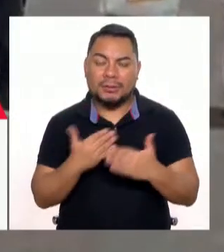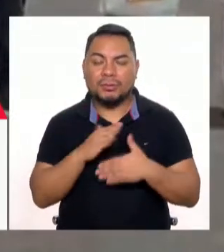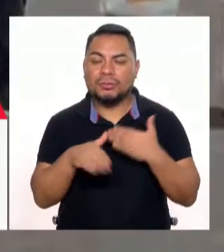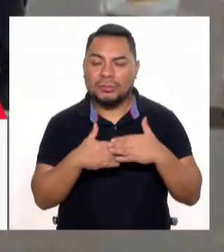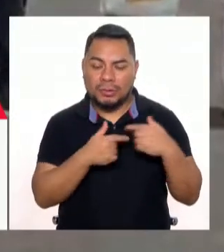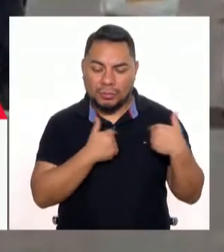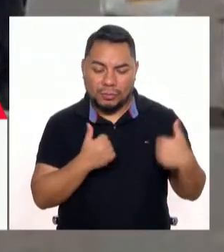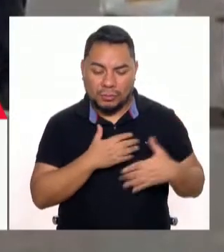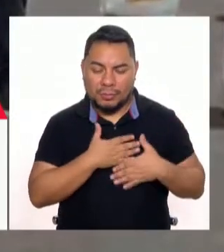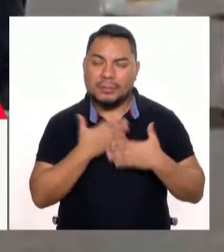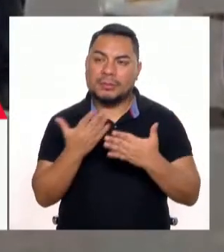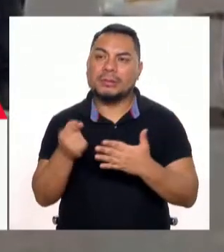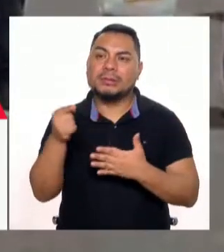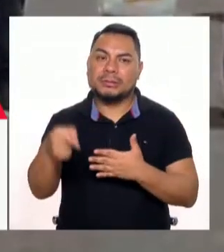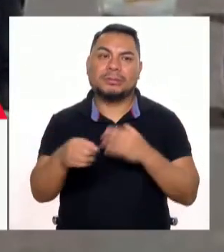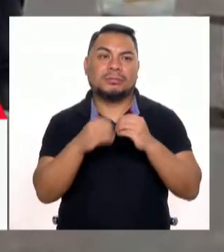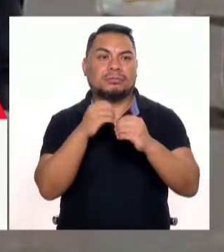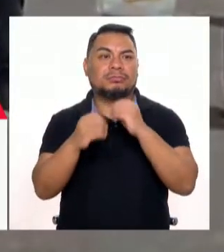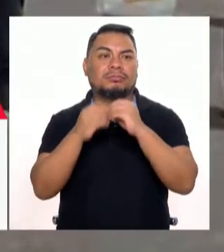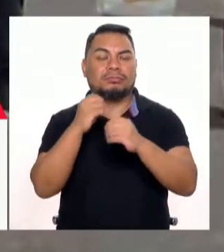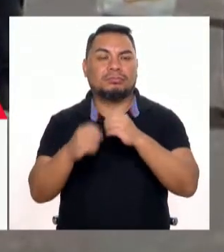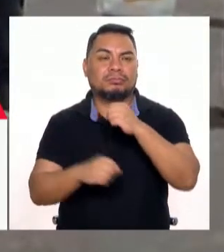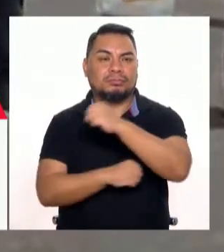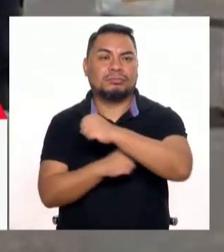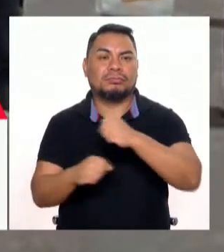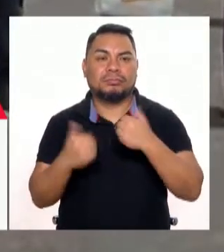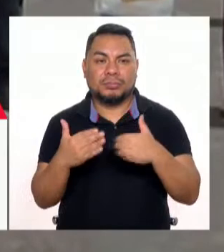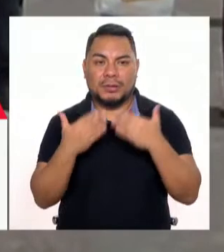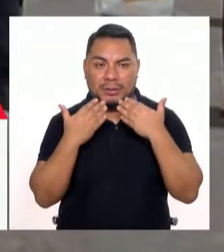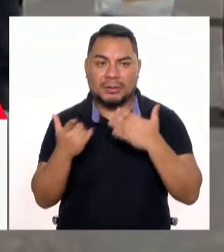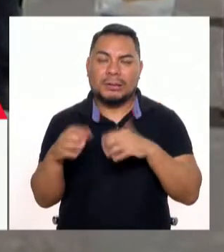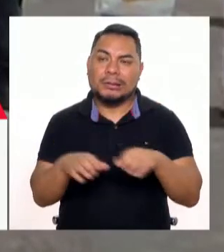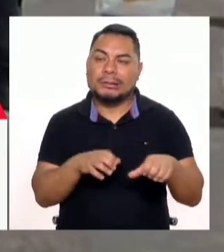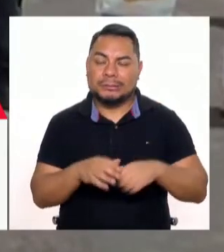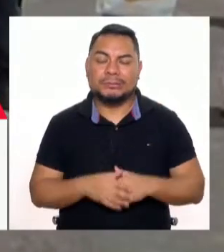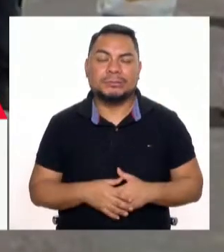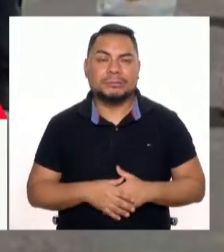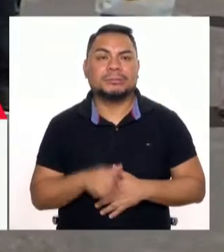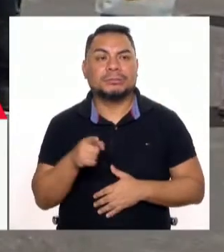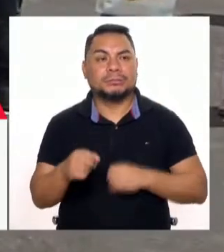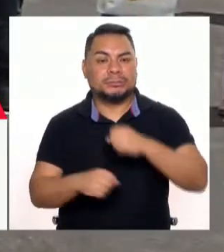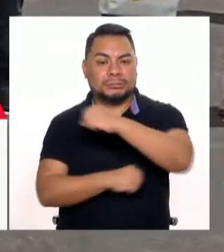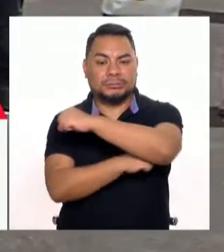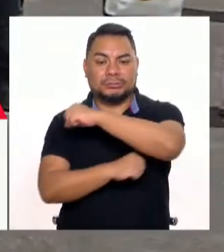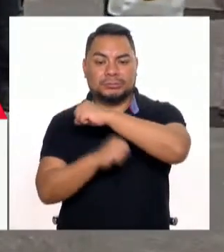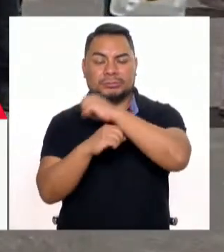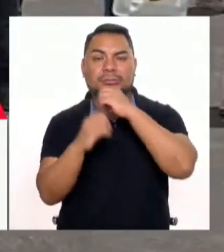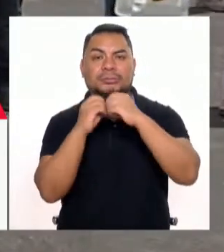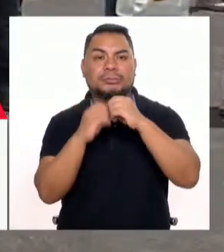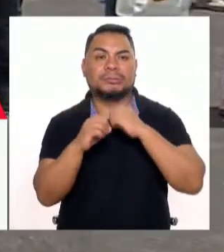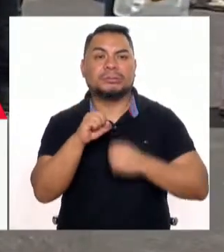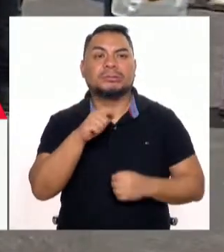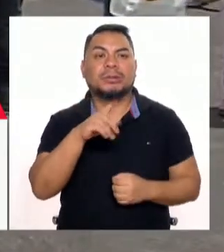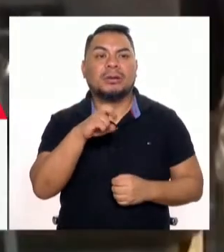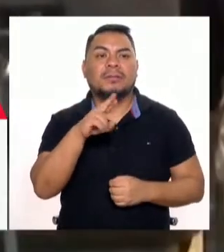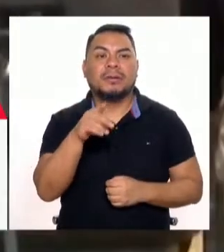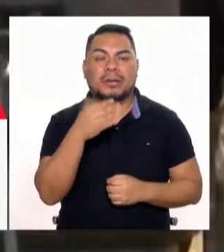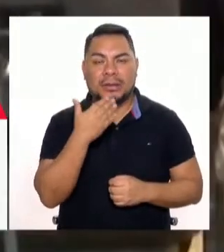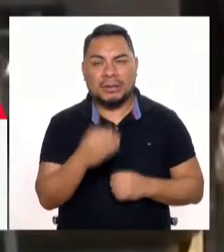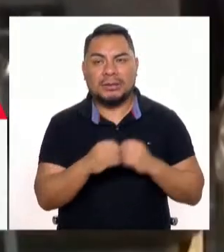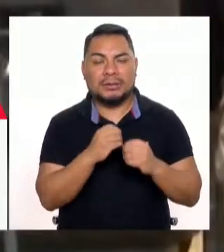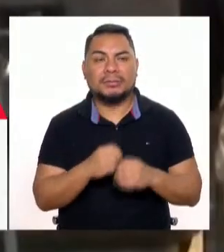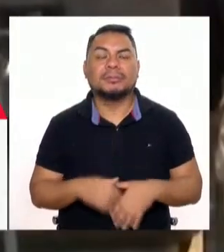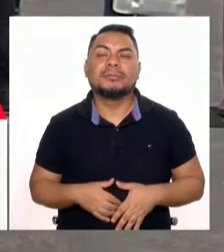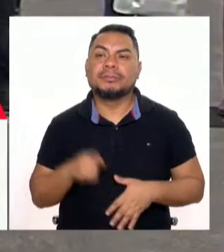todo corazón por esta hora que hizo este puente Salvador señora